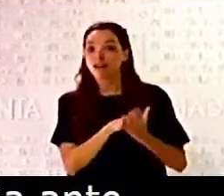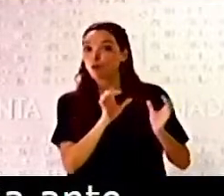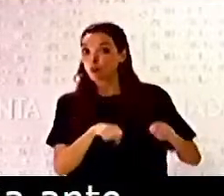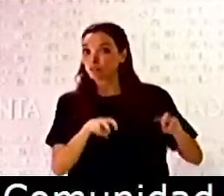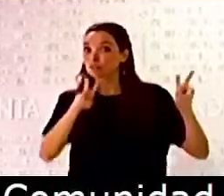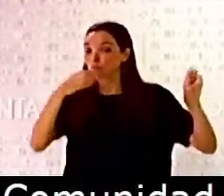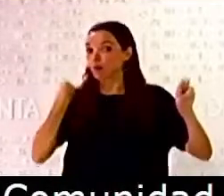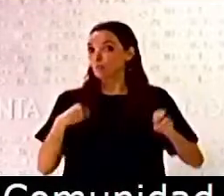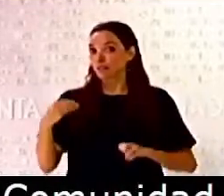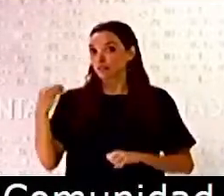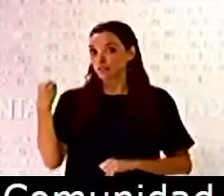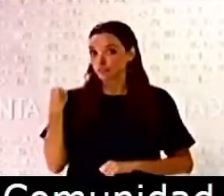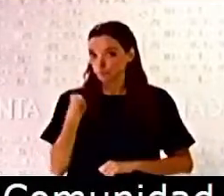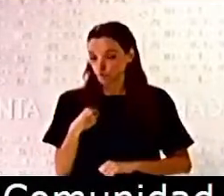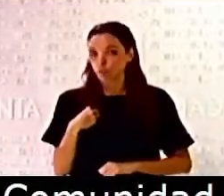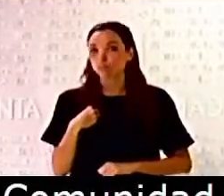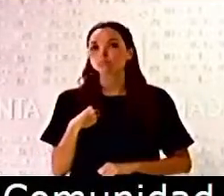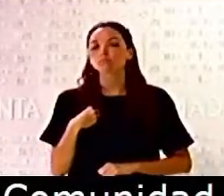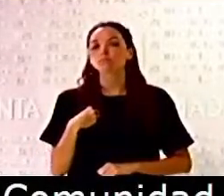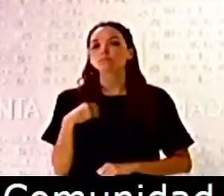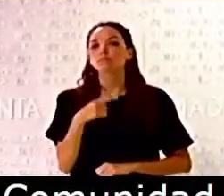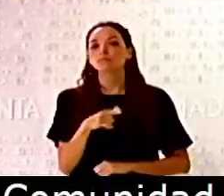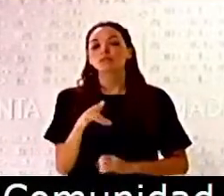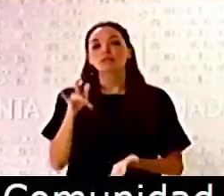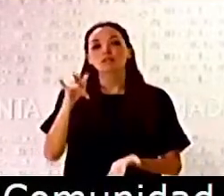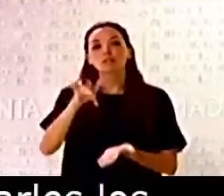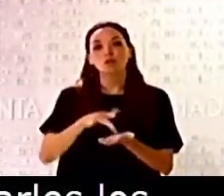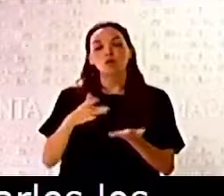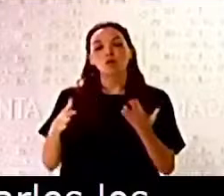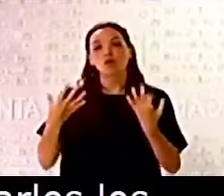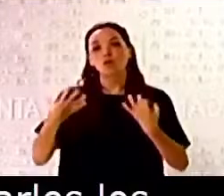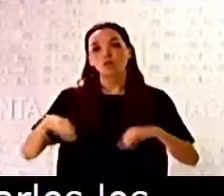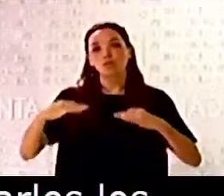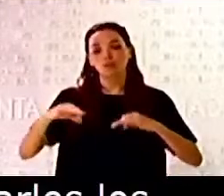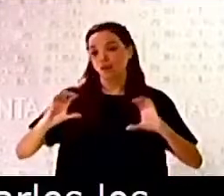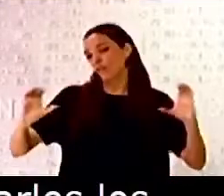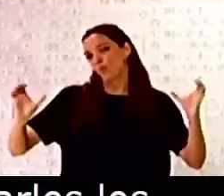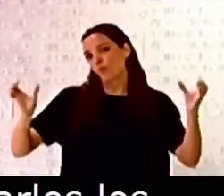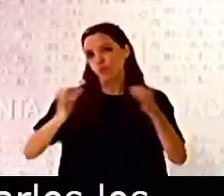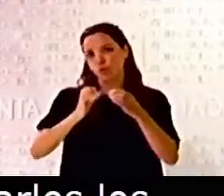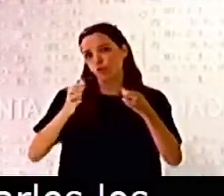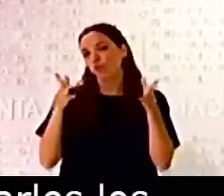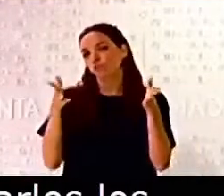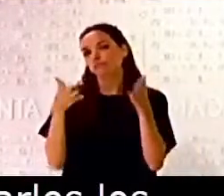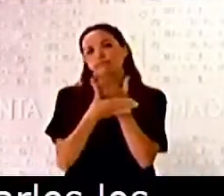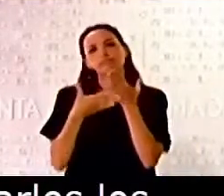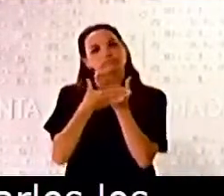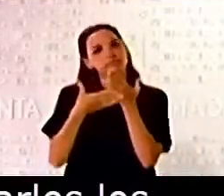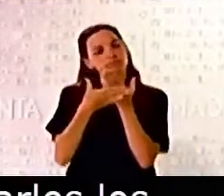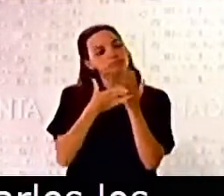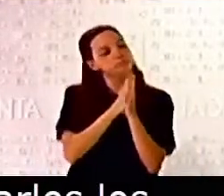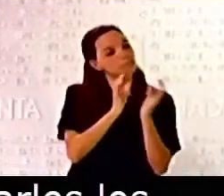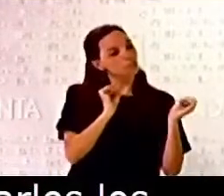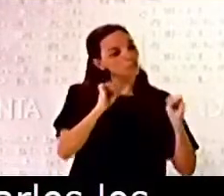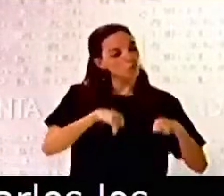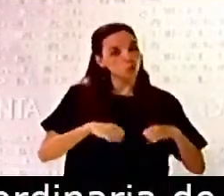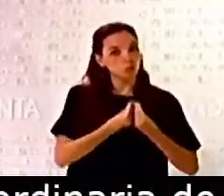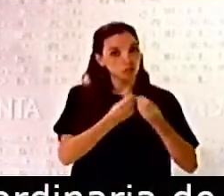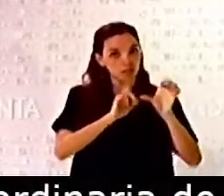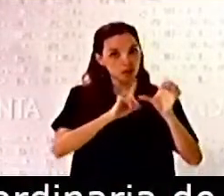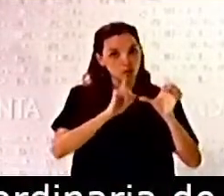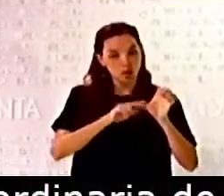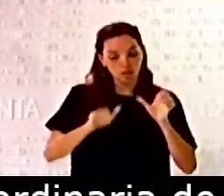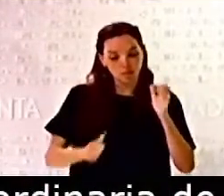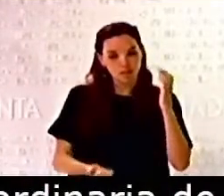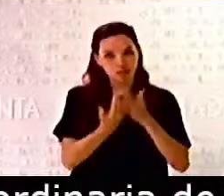que se han adoptado en la sesión ordinaria la reunión ordinaria del Consejo de Gobierno de la Junta de Extremadura, celebrado